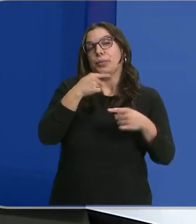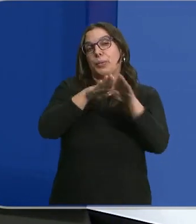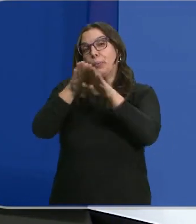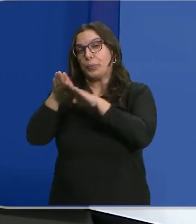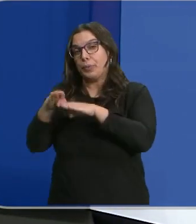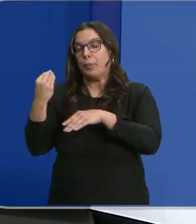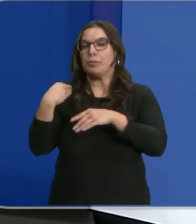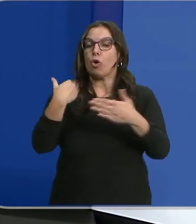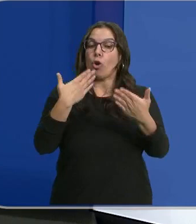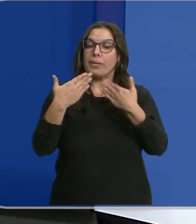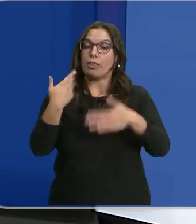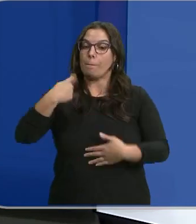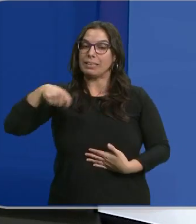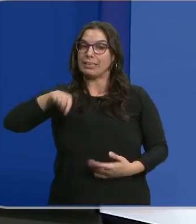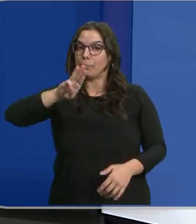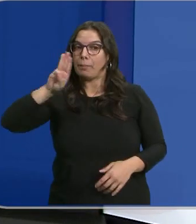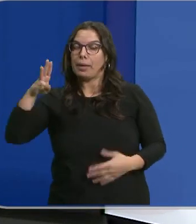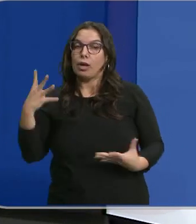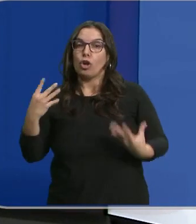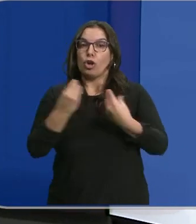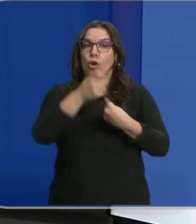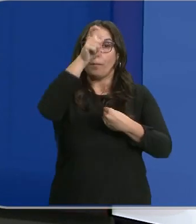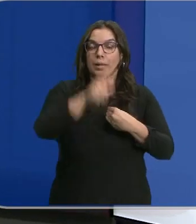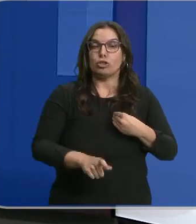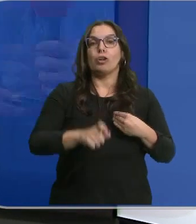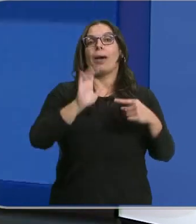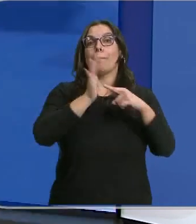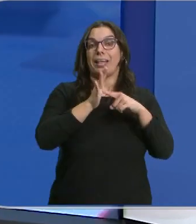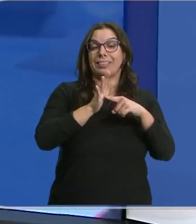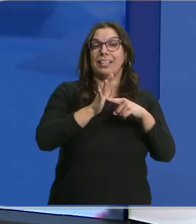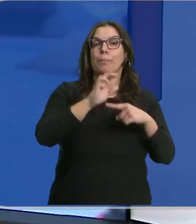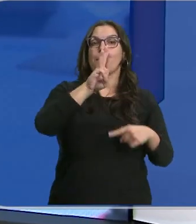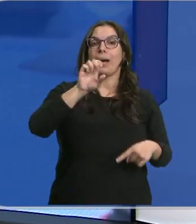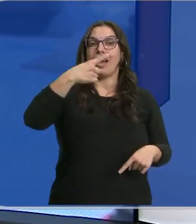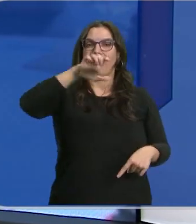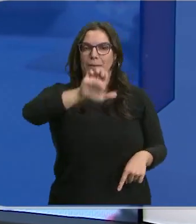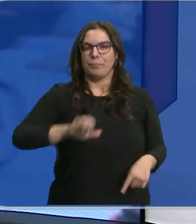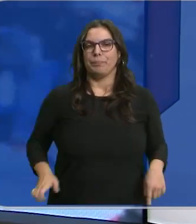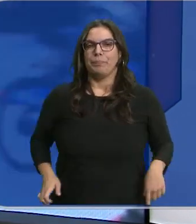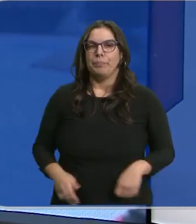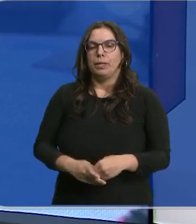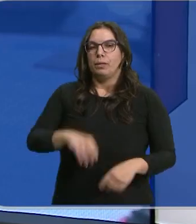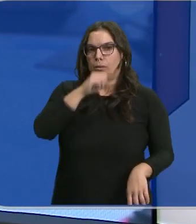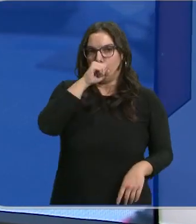despertados por una conversación del presidente del PP con el manchego Emiliano García Page. Madrid, Sergio García.